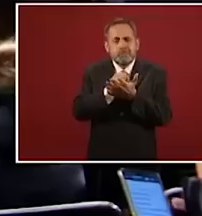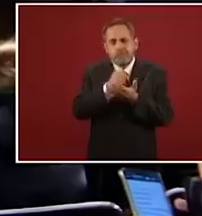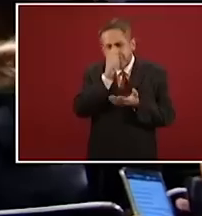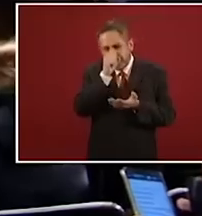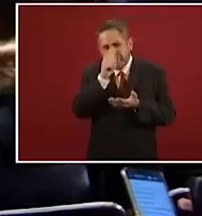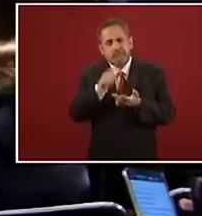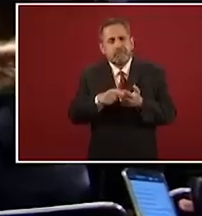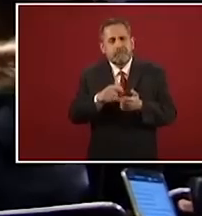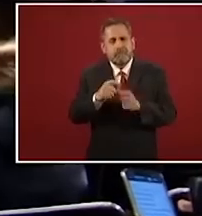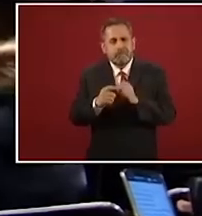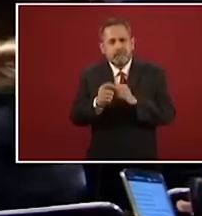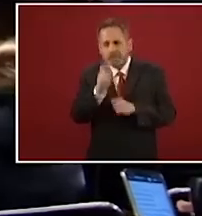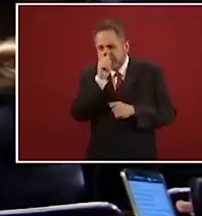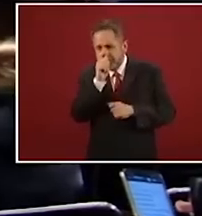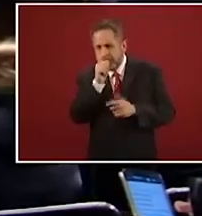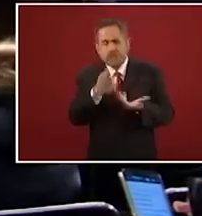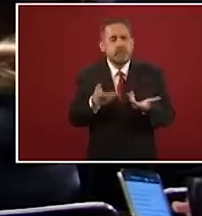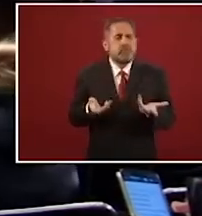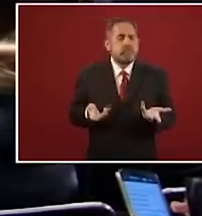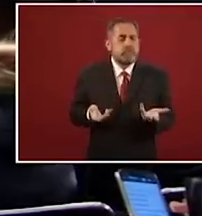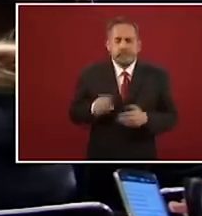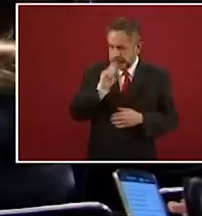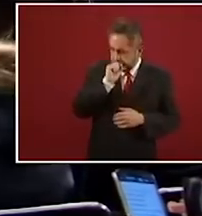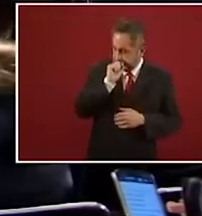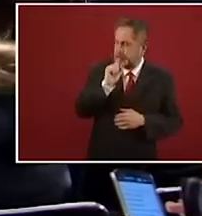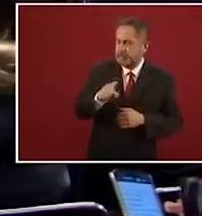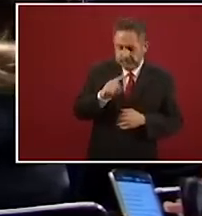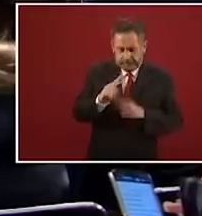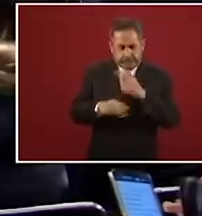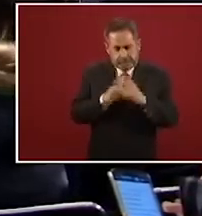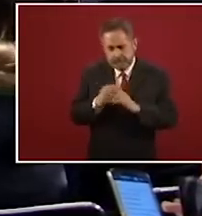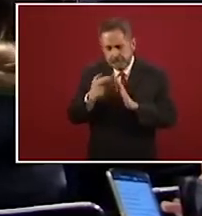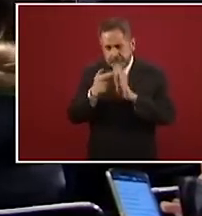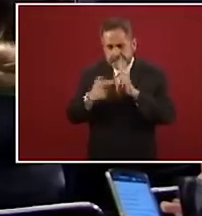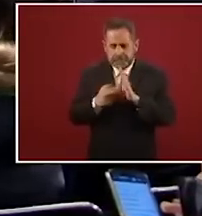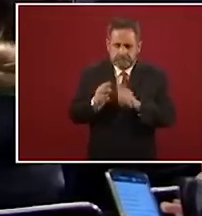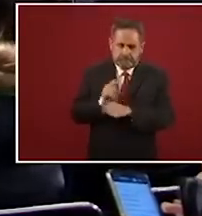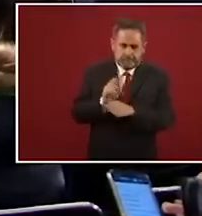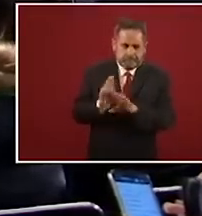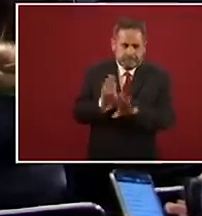aquí? Lo estamos viendo. Toda esta